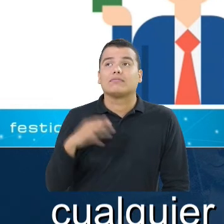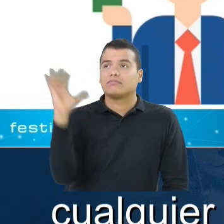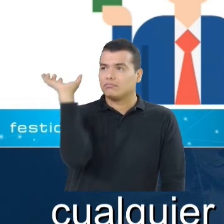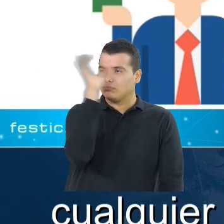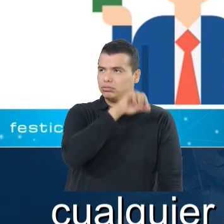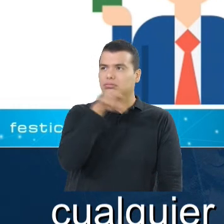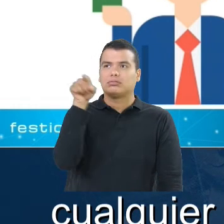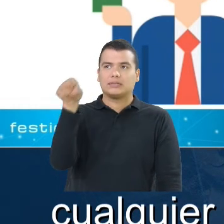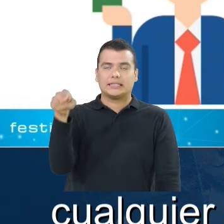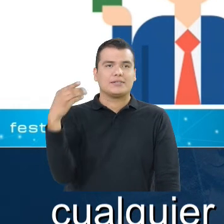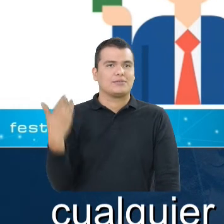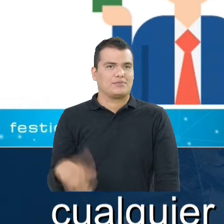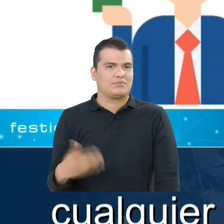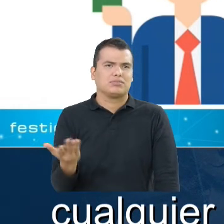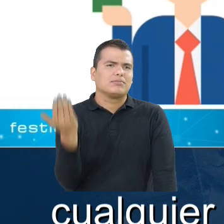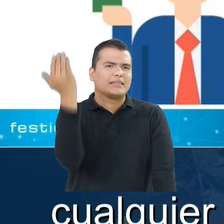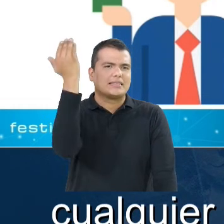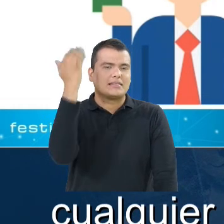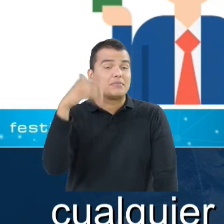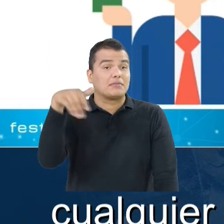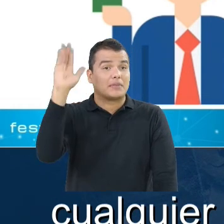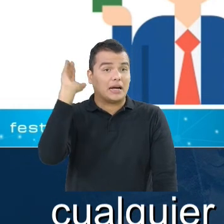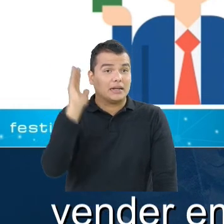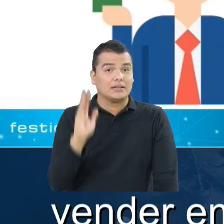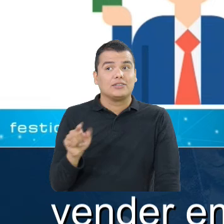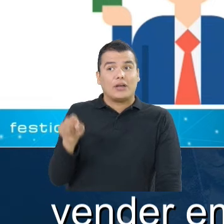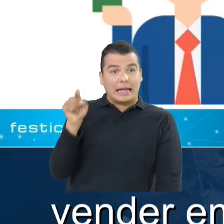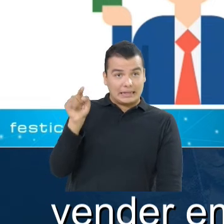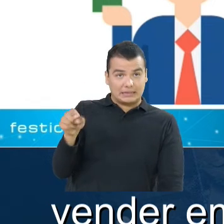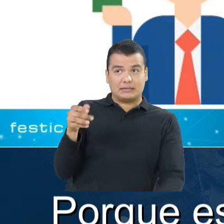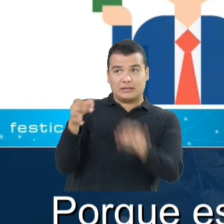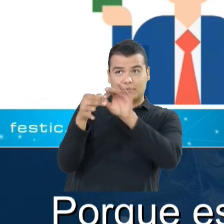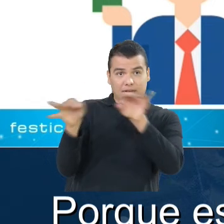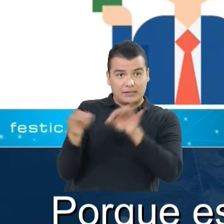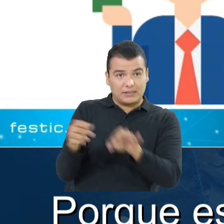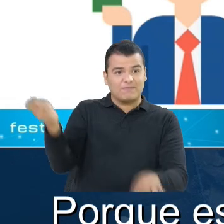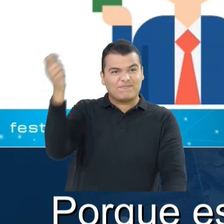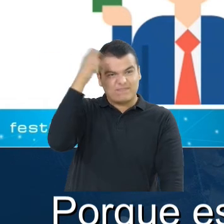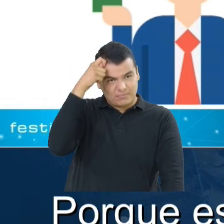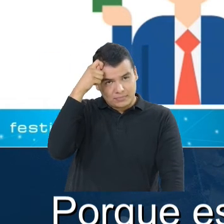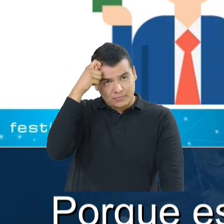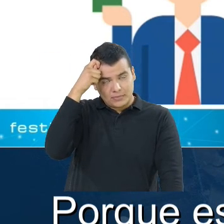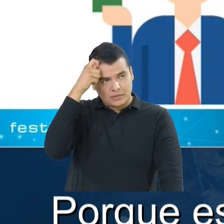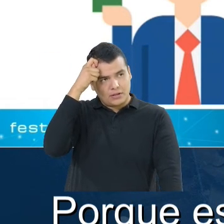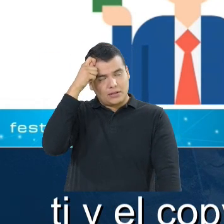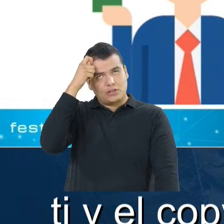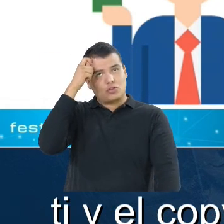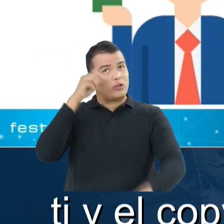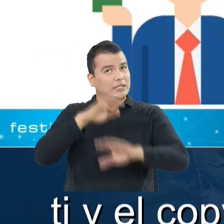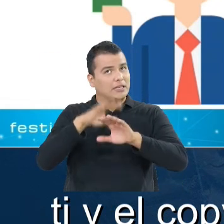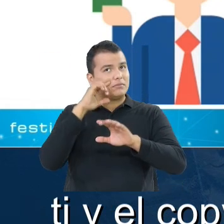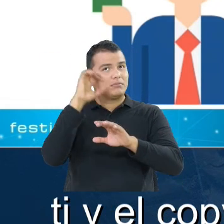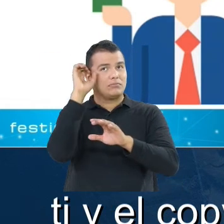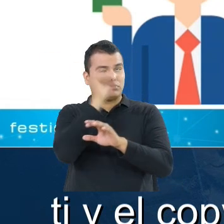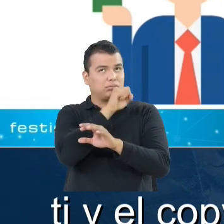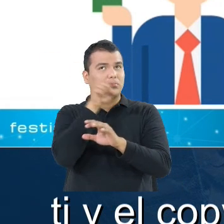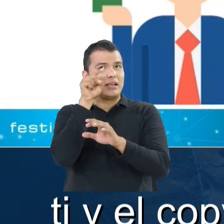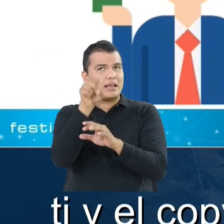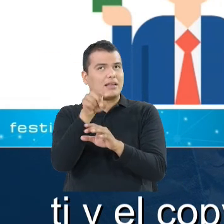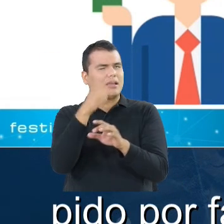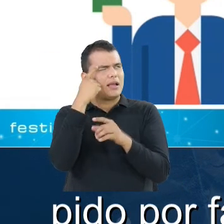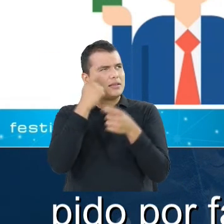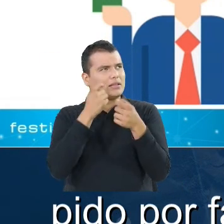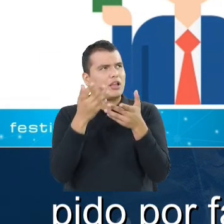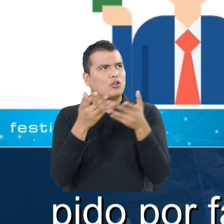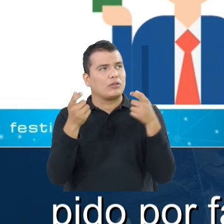esa camisa es la mejor opción para ti. Y el copywriting es algo que les pido, por favor, que cuando desarrollen ese dónde, lo incluyan. Porque sin esto